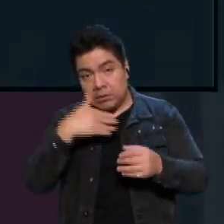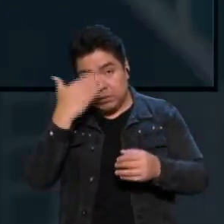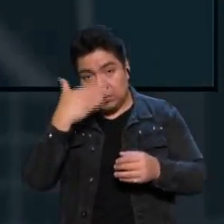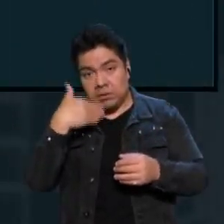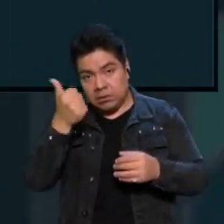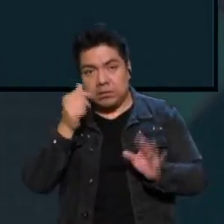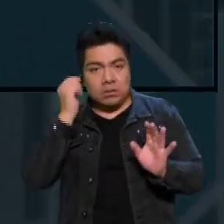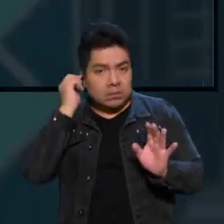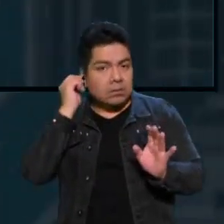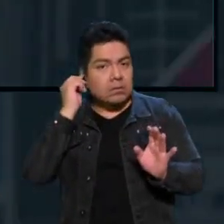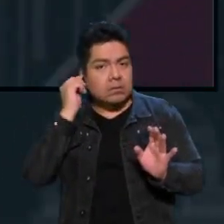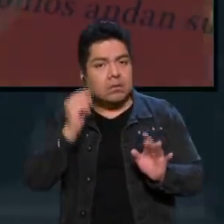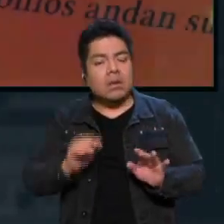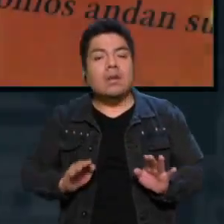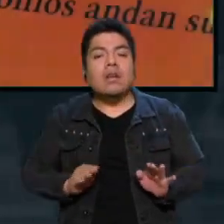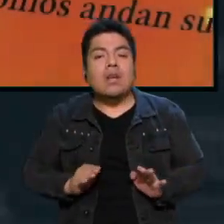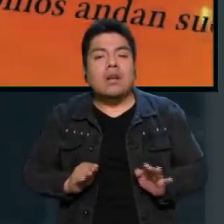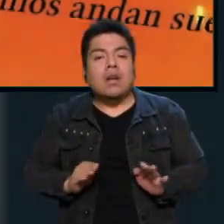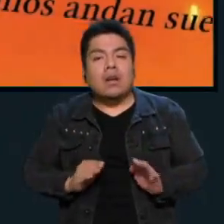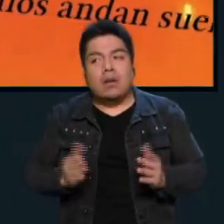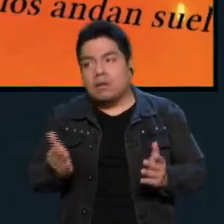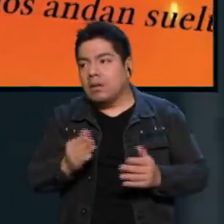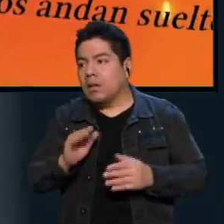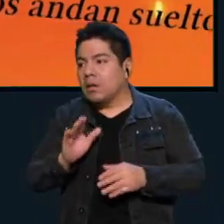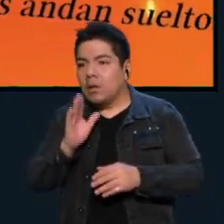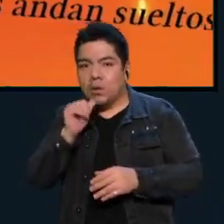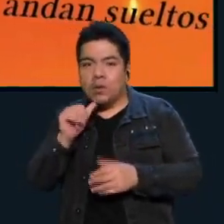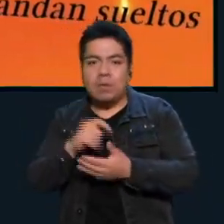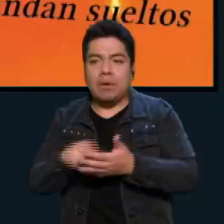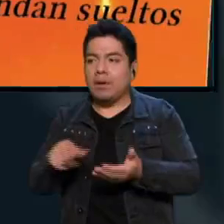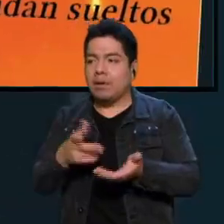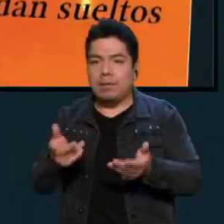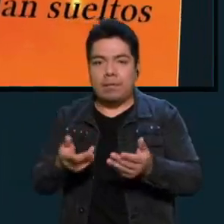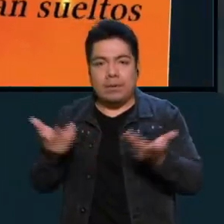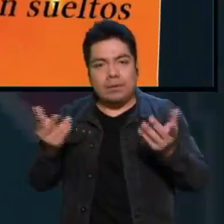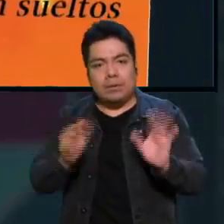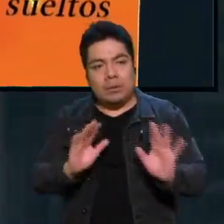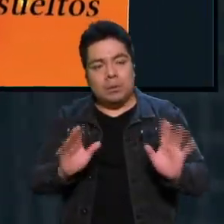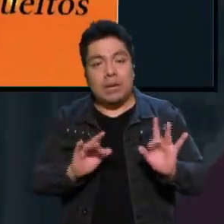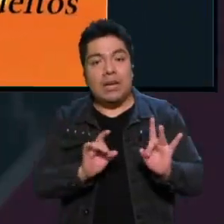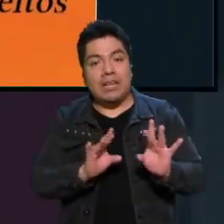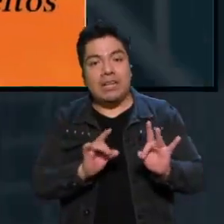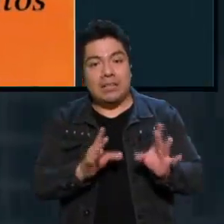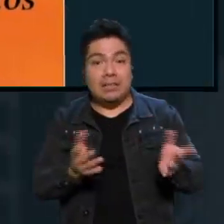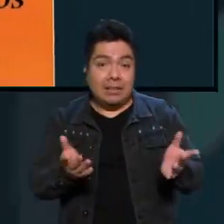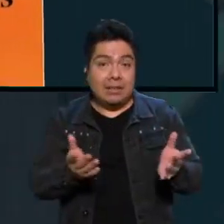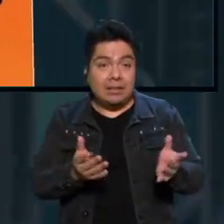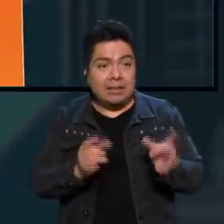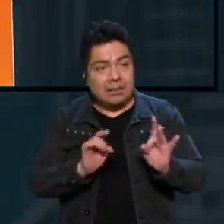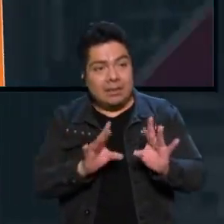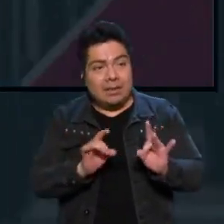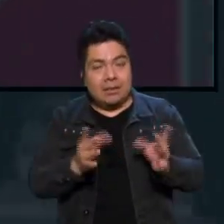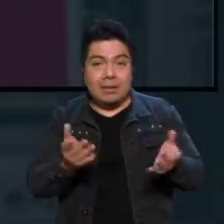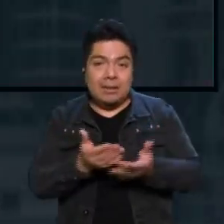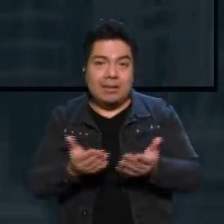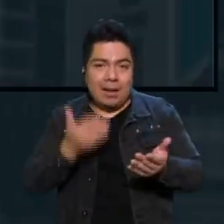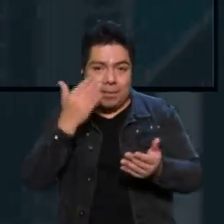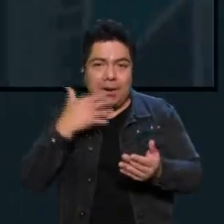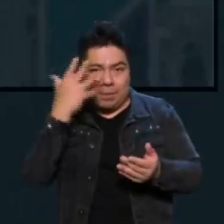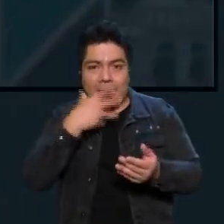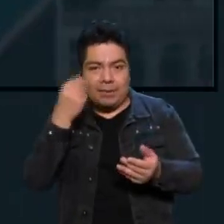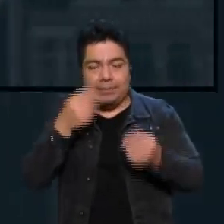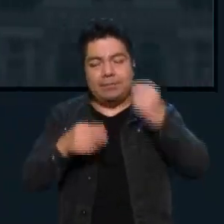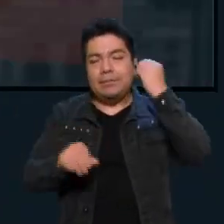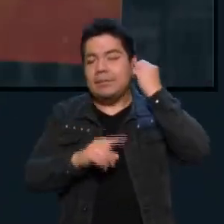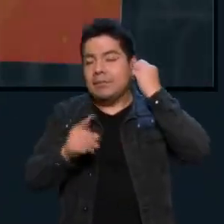talento, tiene una cualidad que no se compra en la farmacia, pues que es el ángel, ¿no? El ángel a cuadro, eso. Y el otro